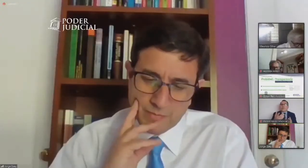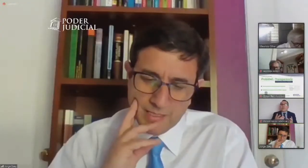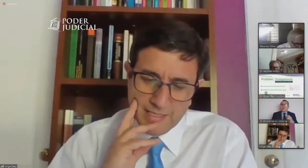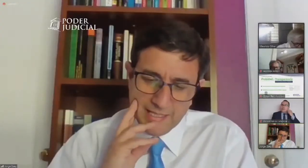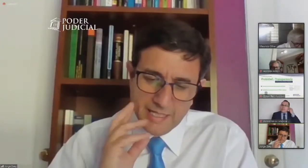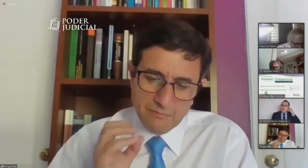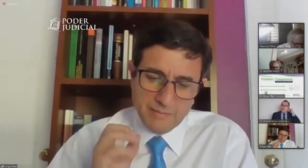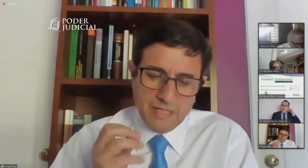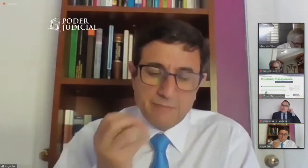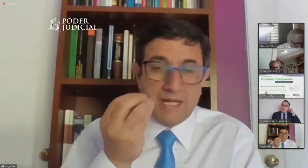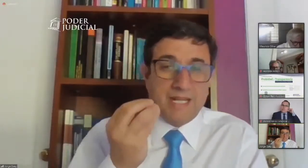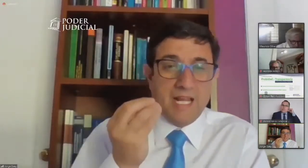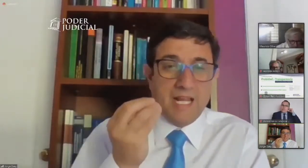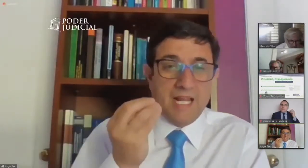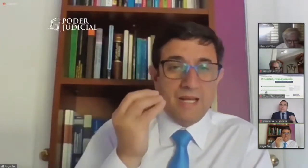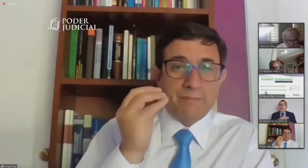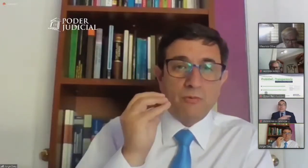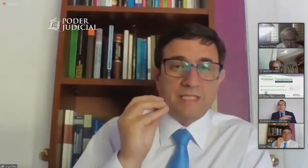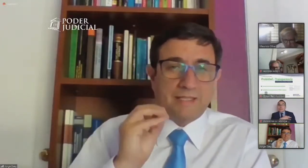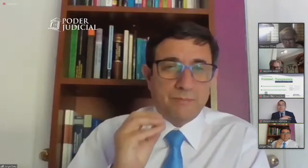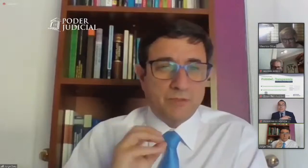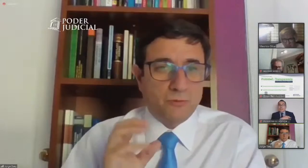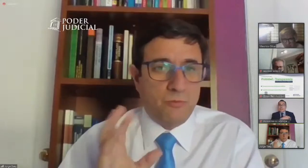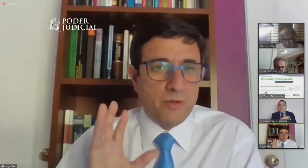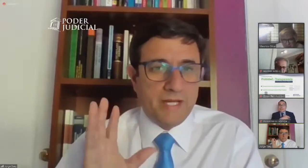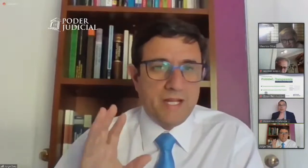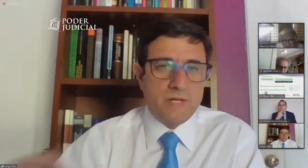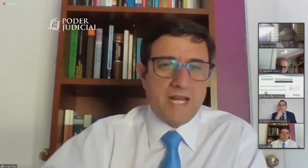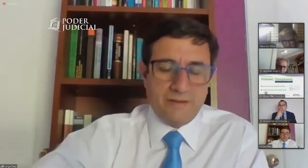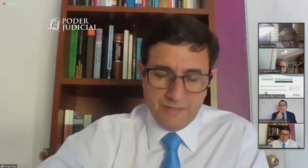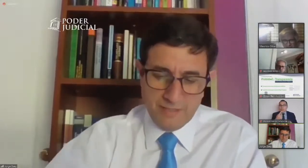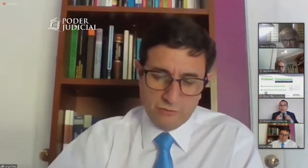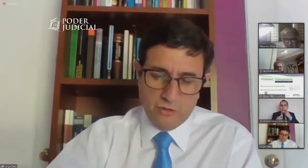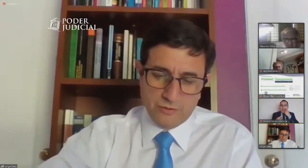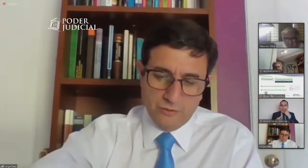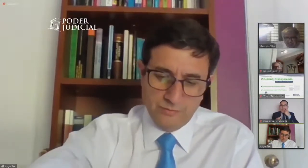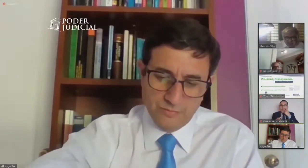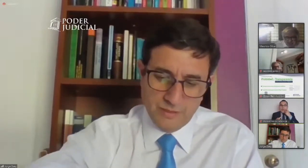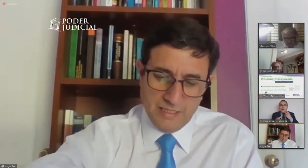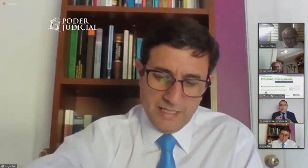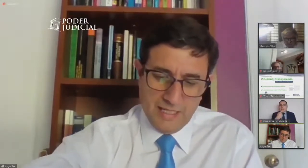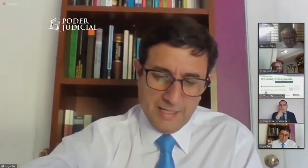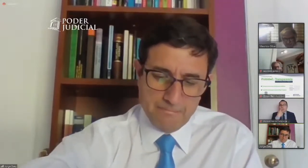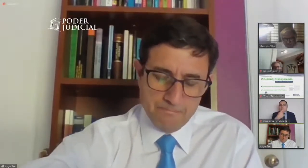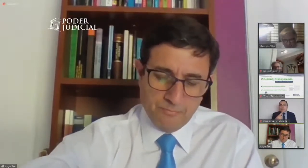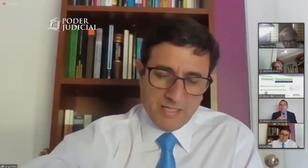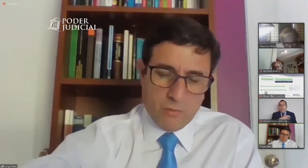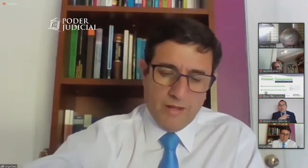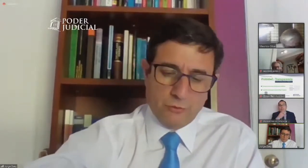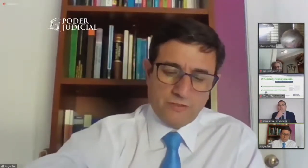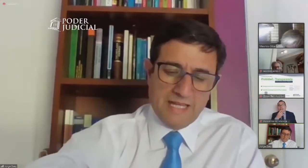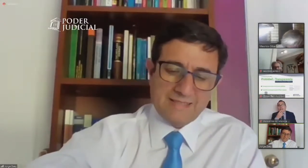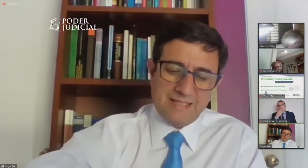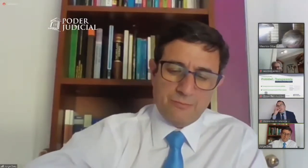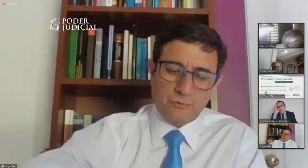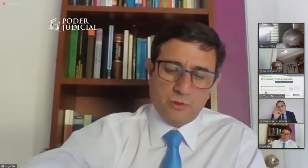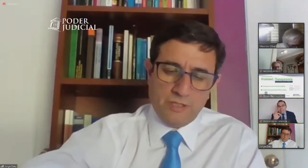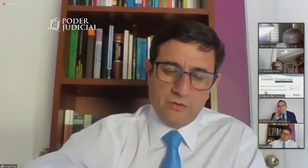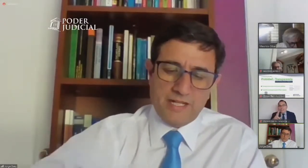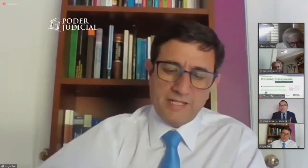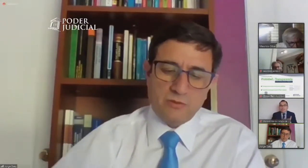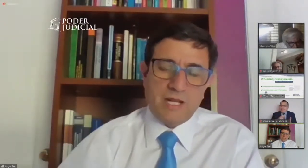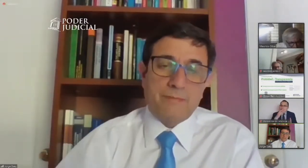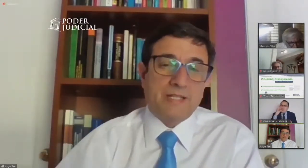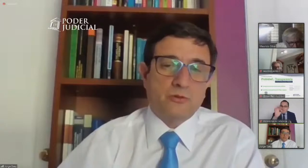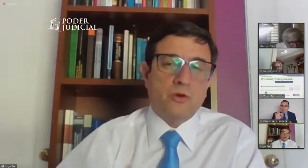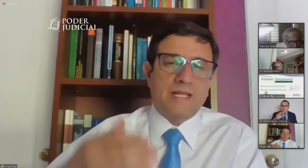ministro. En verdad, la pregunta también supone una afirmación, ¿no? Cuando se hace difusión